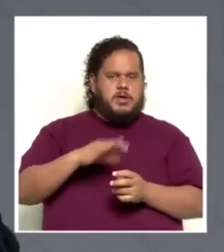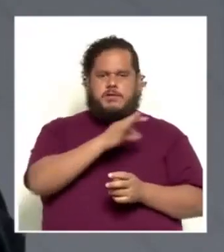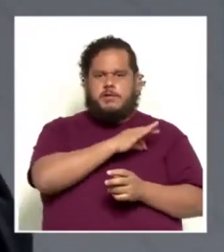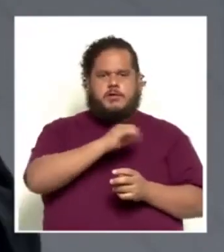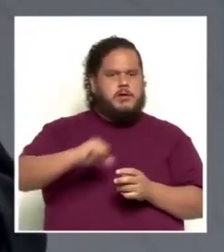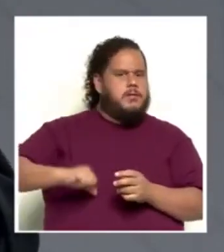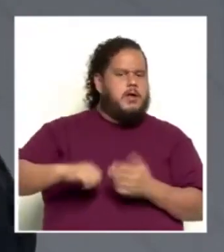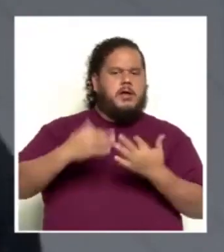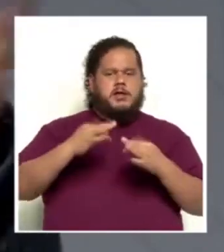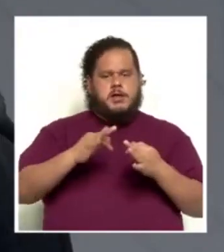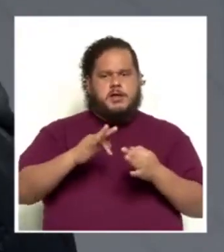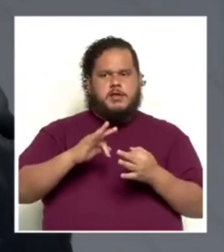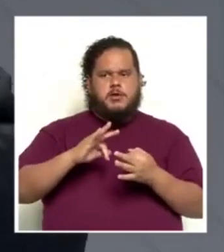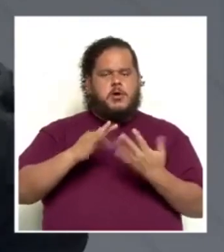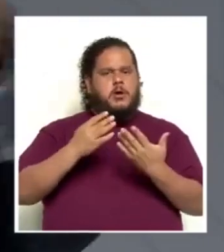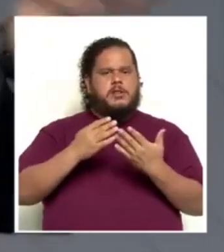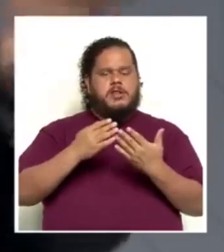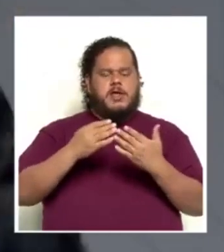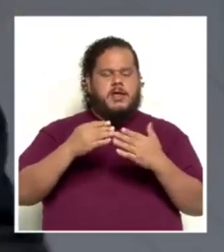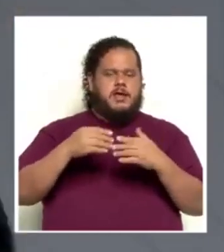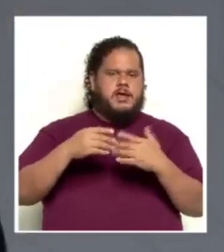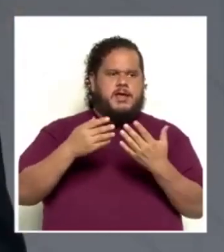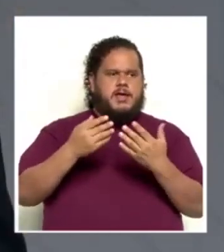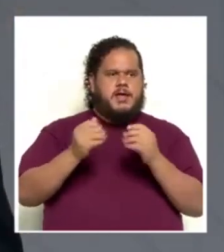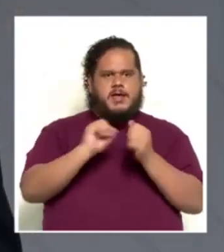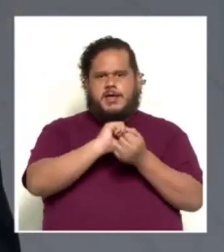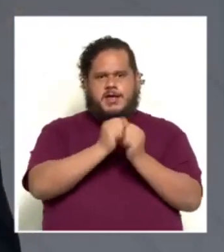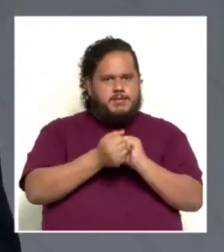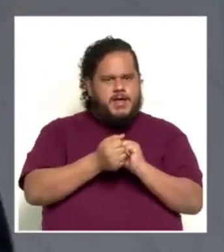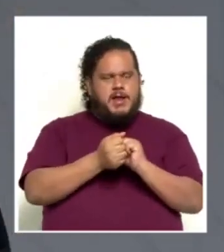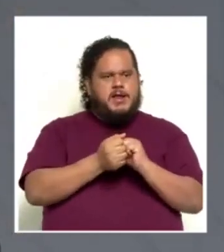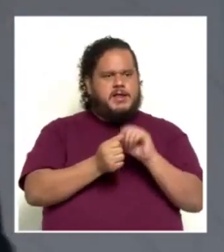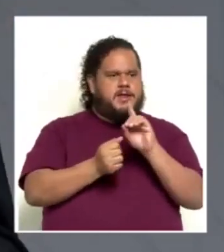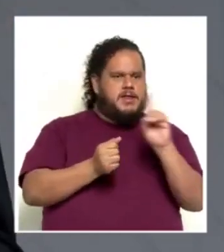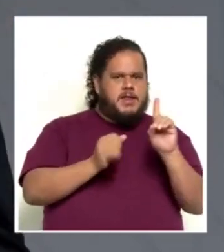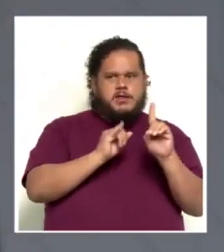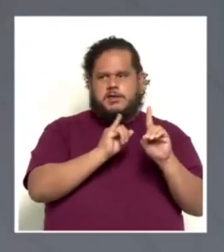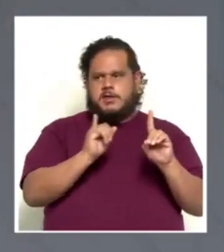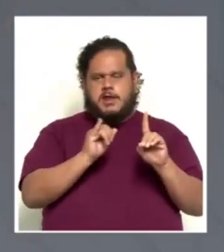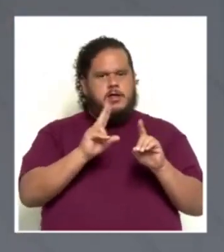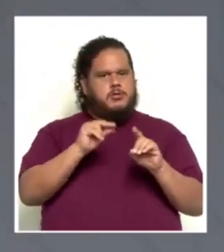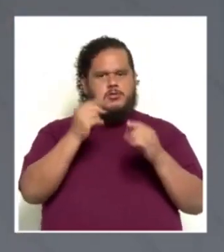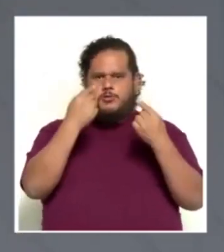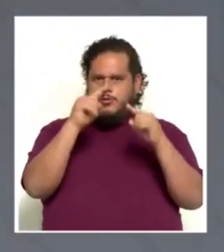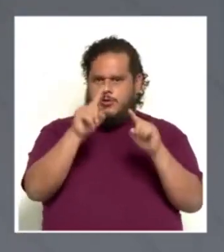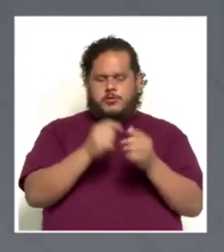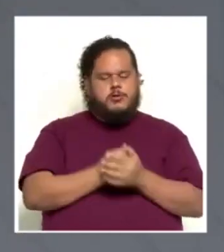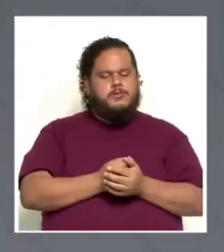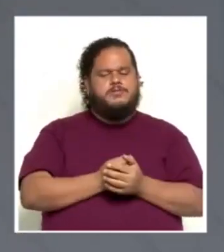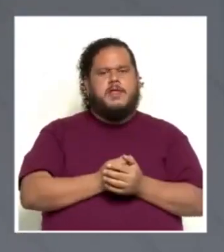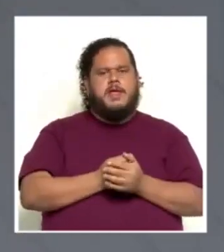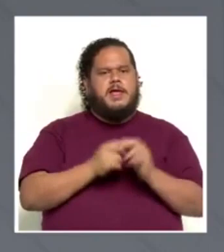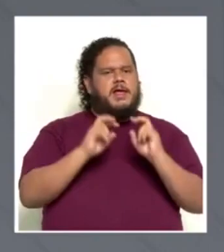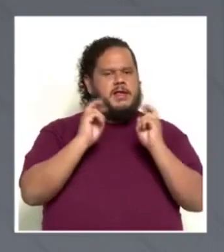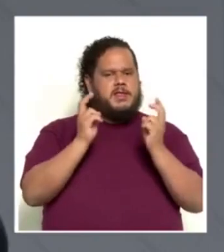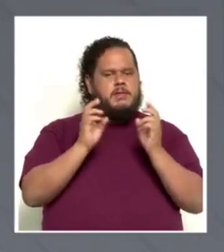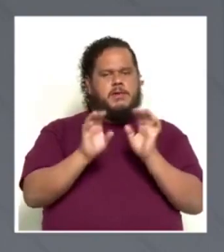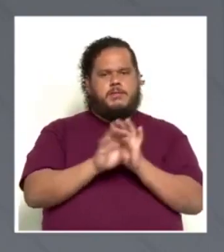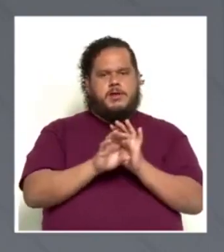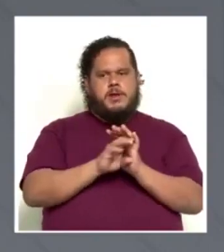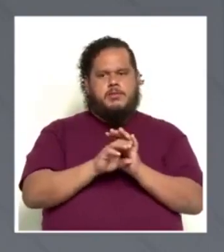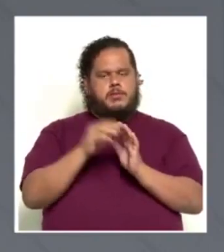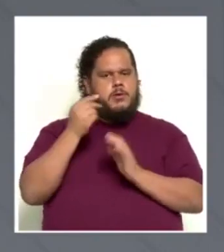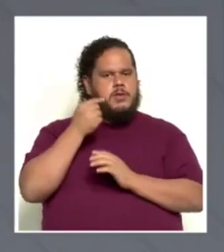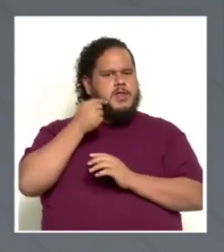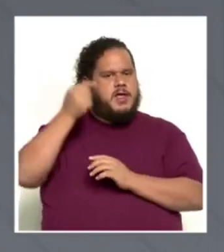polarizar entre derechas o izquierdas, o por lo menos en contra de la izquierda, no lo logró. El tema, por ejemplo, de